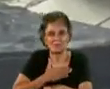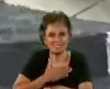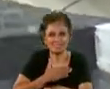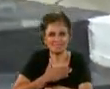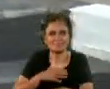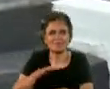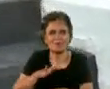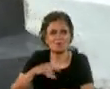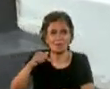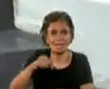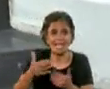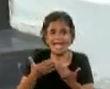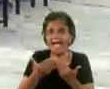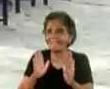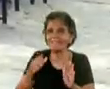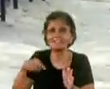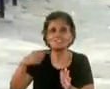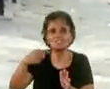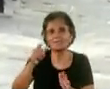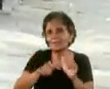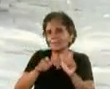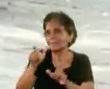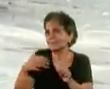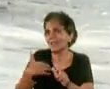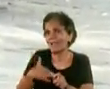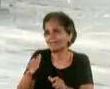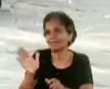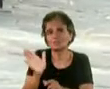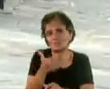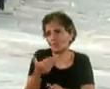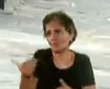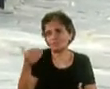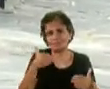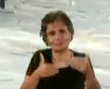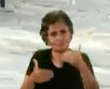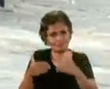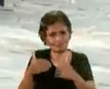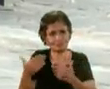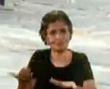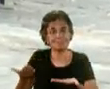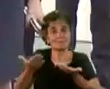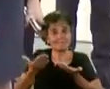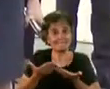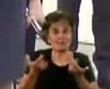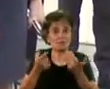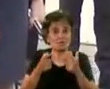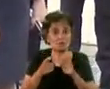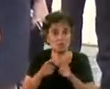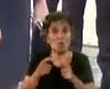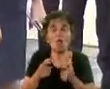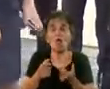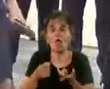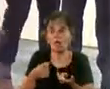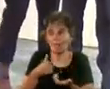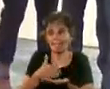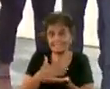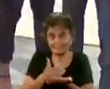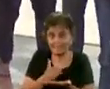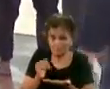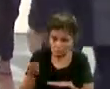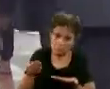comunidad de Villa Mercedes y de la República Argentina. Me invitaron que viniera solamente a participar del evento y bueno, tengo